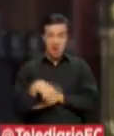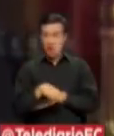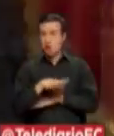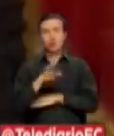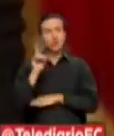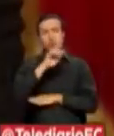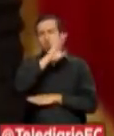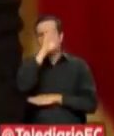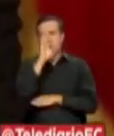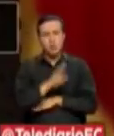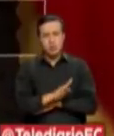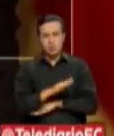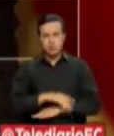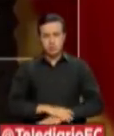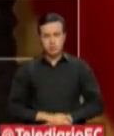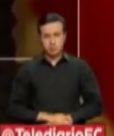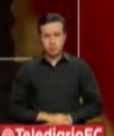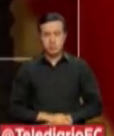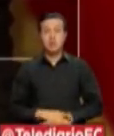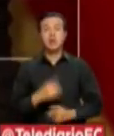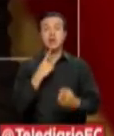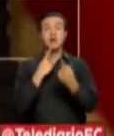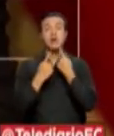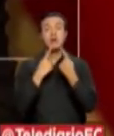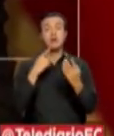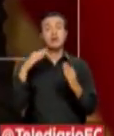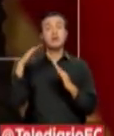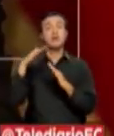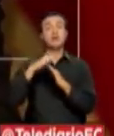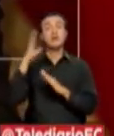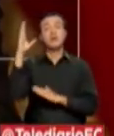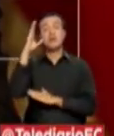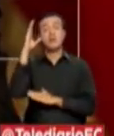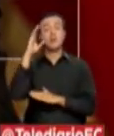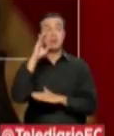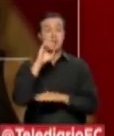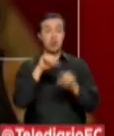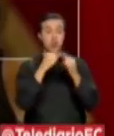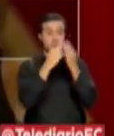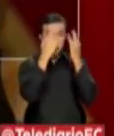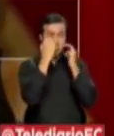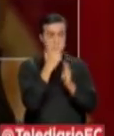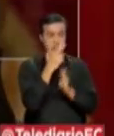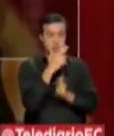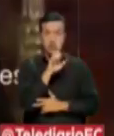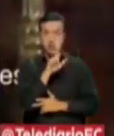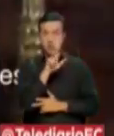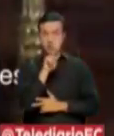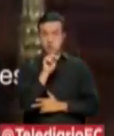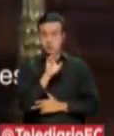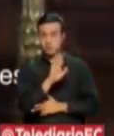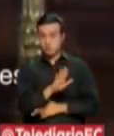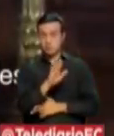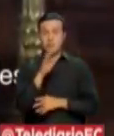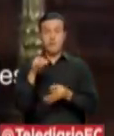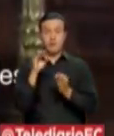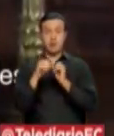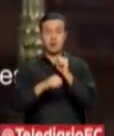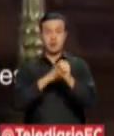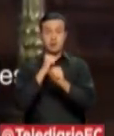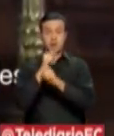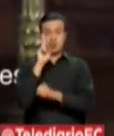solos diálogos de paz entre el gobierno de colombia y el ln desde febrero del